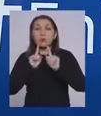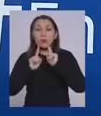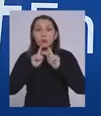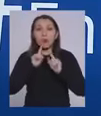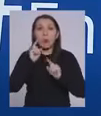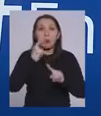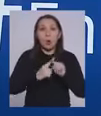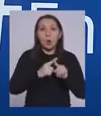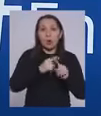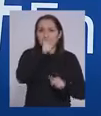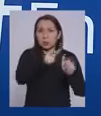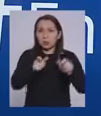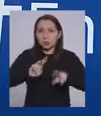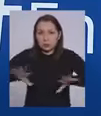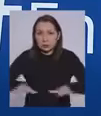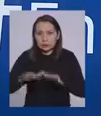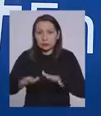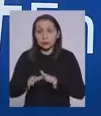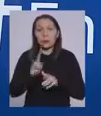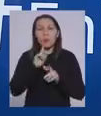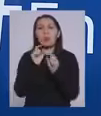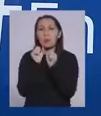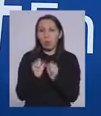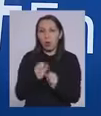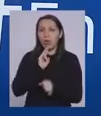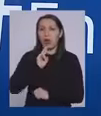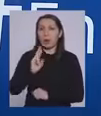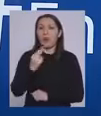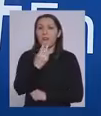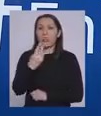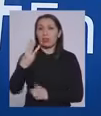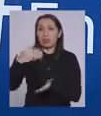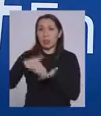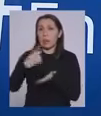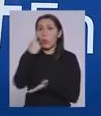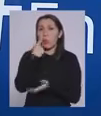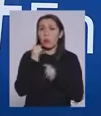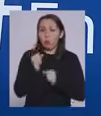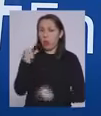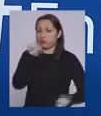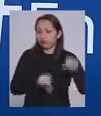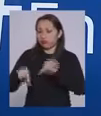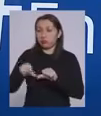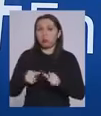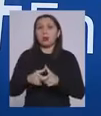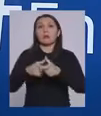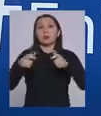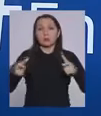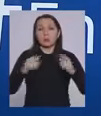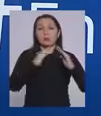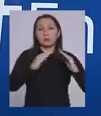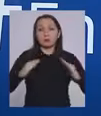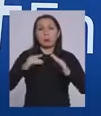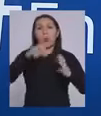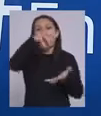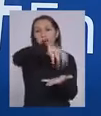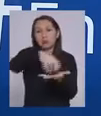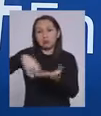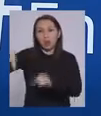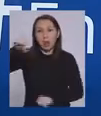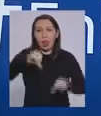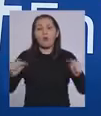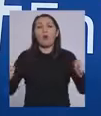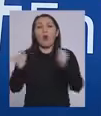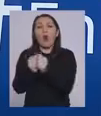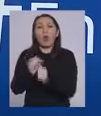por eso que tenemos una capacidad de 23.000, seguimos ampliando laboratorios en conjunto con el Ministerio de